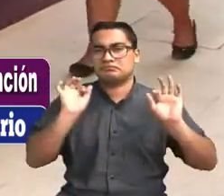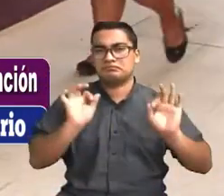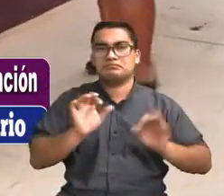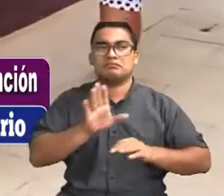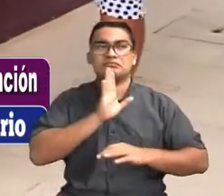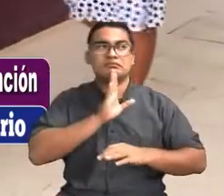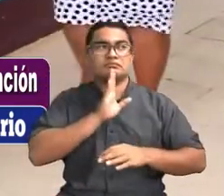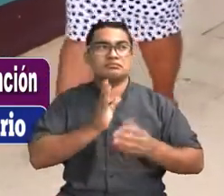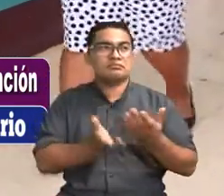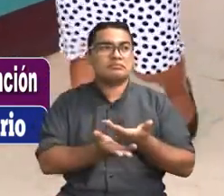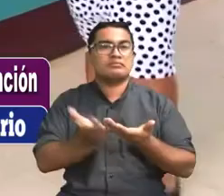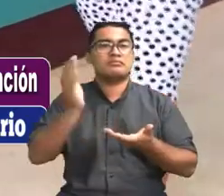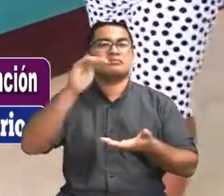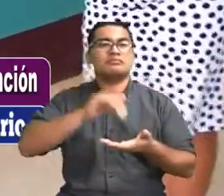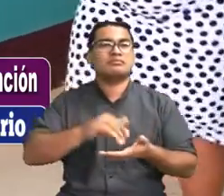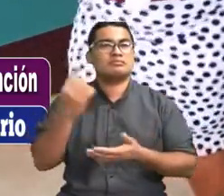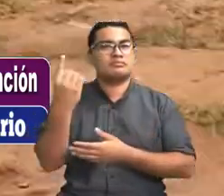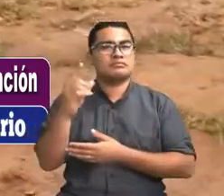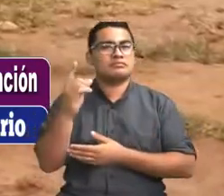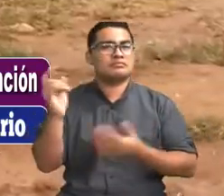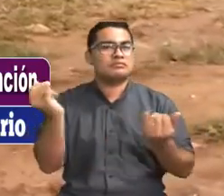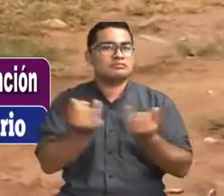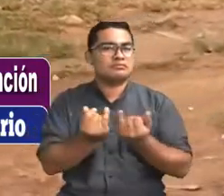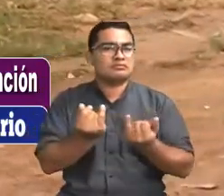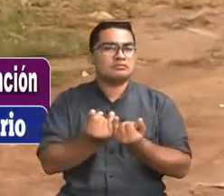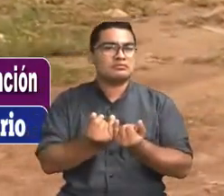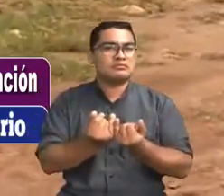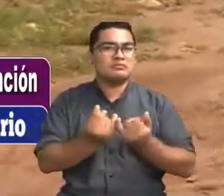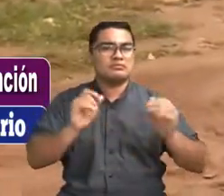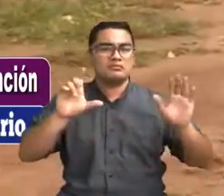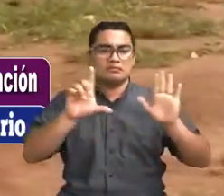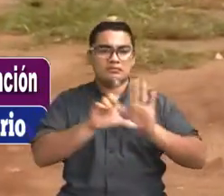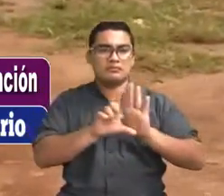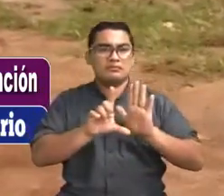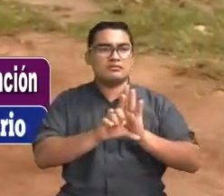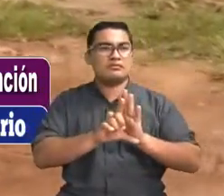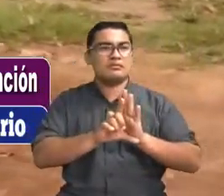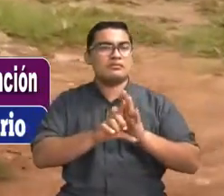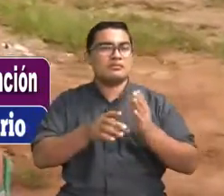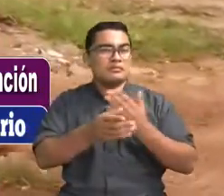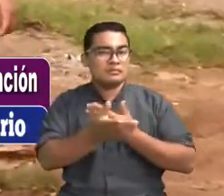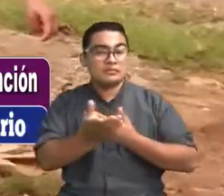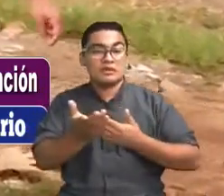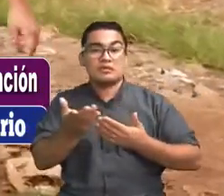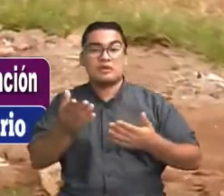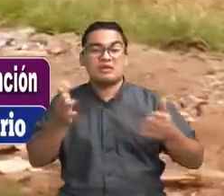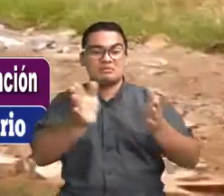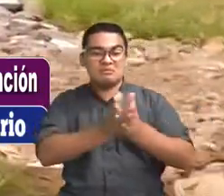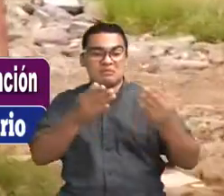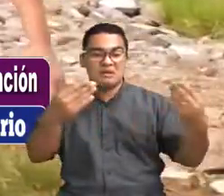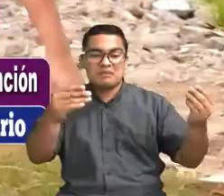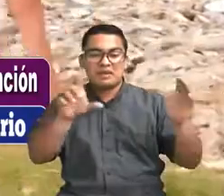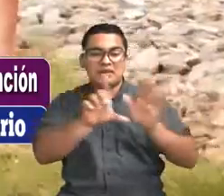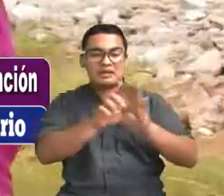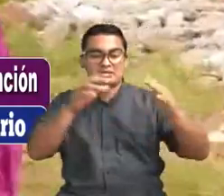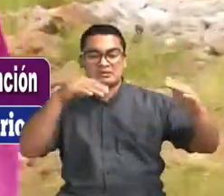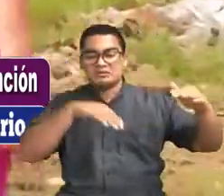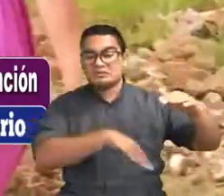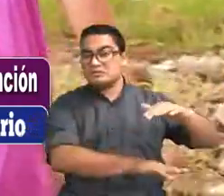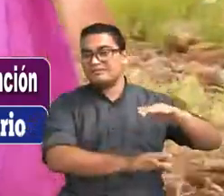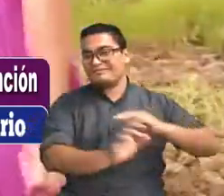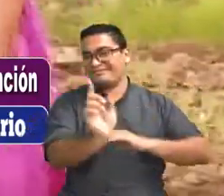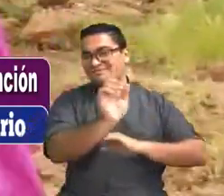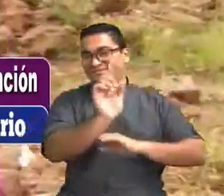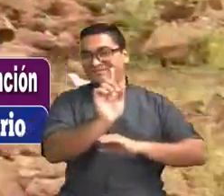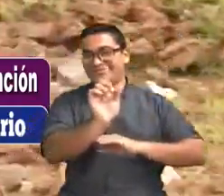de restitución de derechos, no hablamos de una cuestión legislada y a partir de eso, engavetada. Así es.